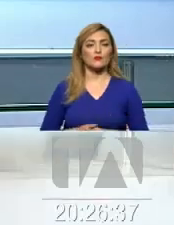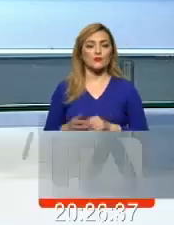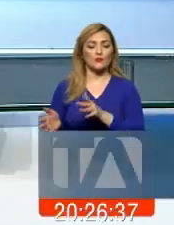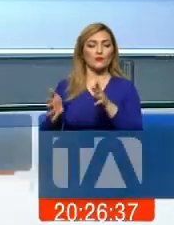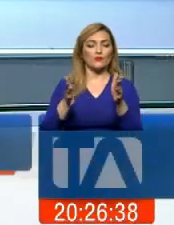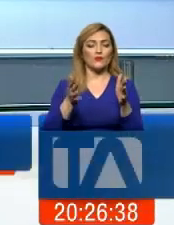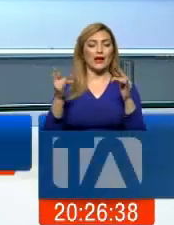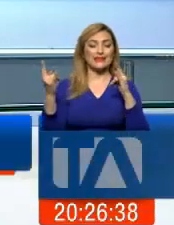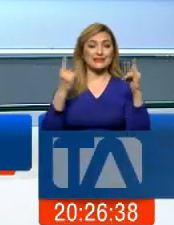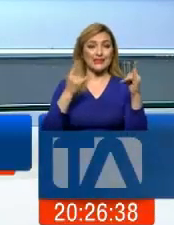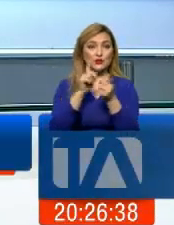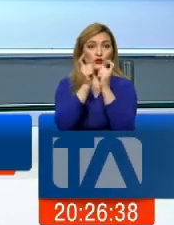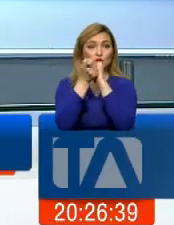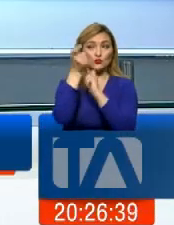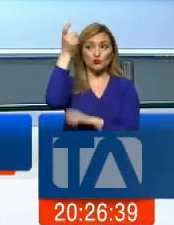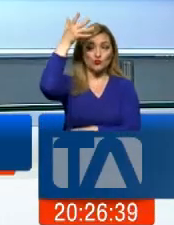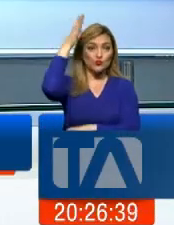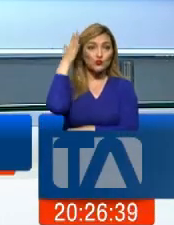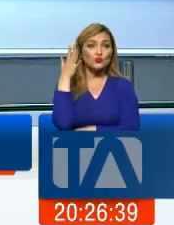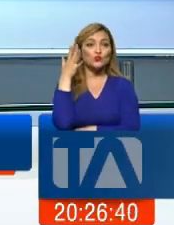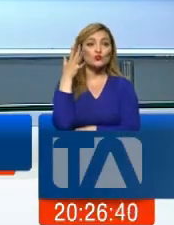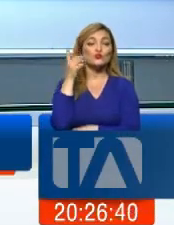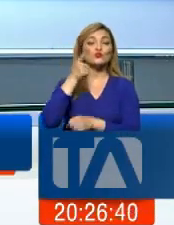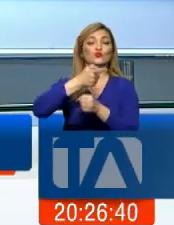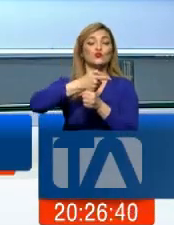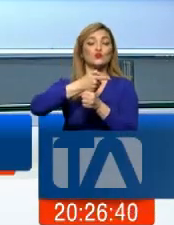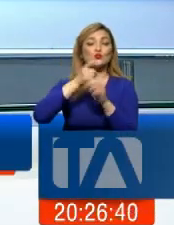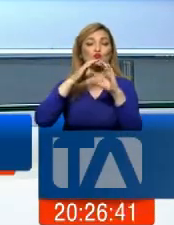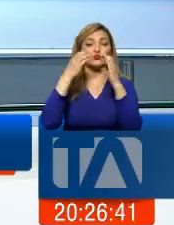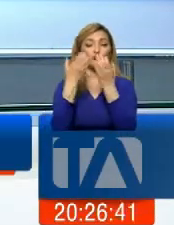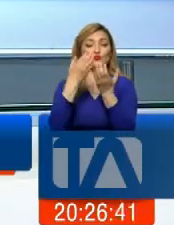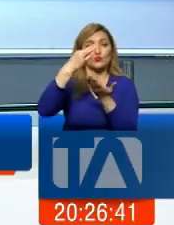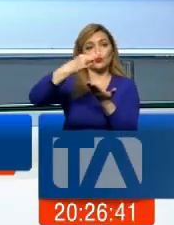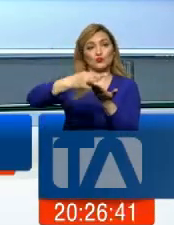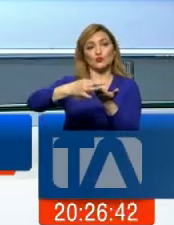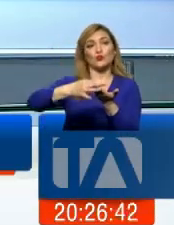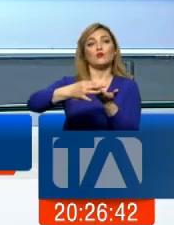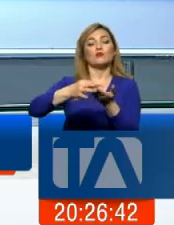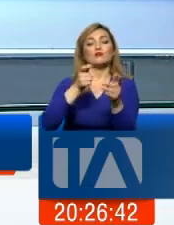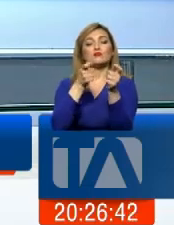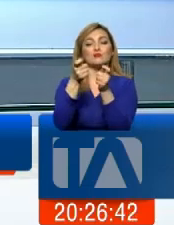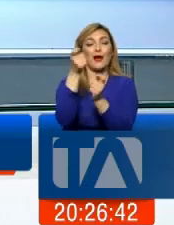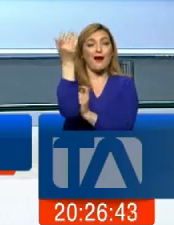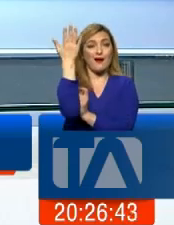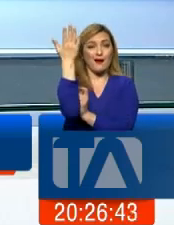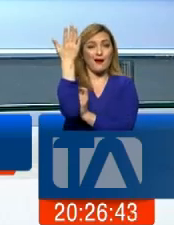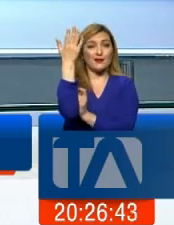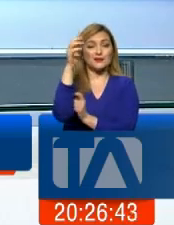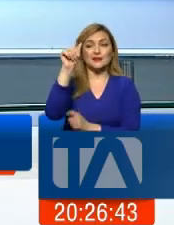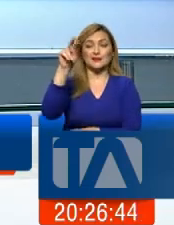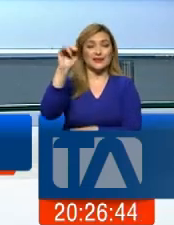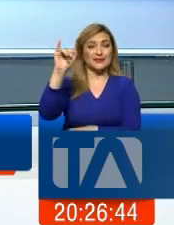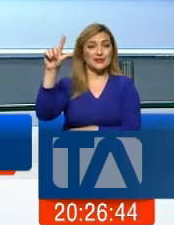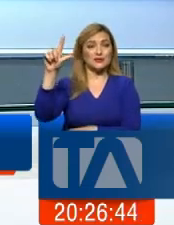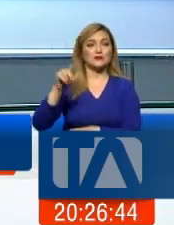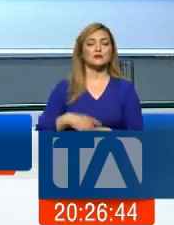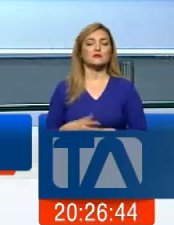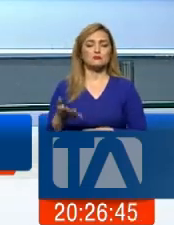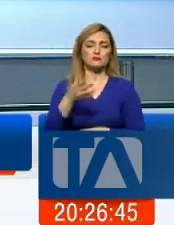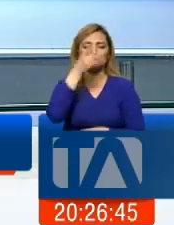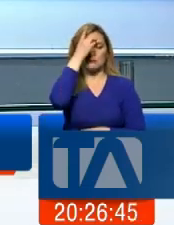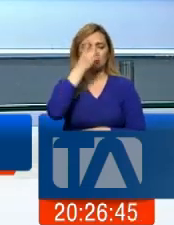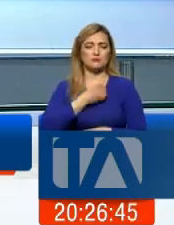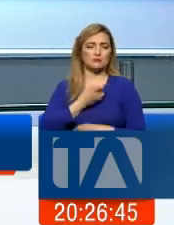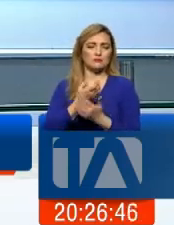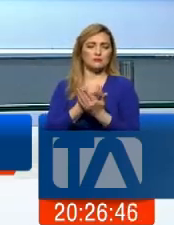Salinas pasó hoy a semáforo amarillo, según lo dispuesto por el COE cantonal, dirigido por el alcalde Daniel Cisneros. Con esta decisión,